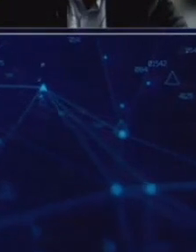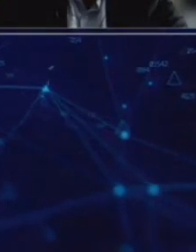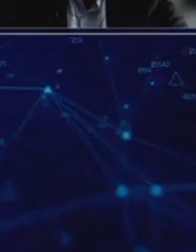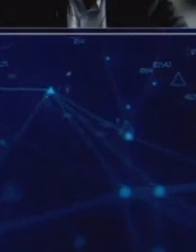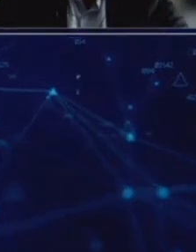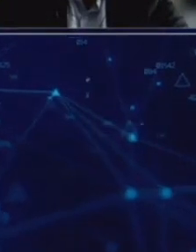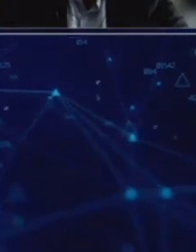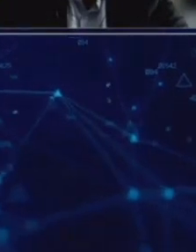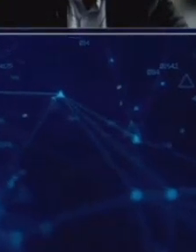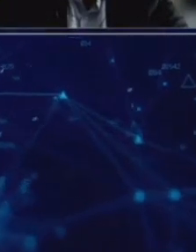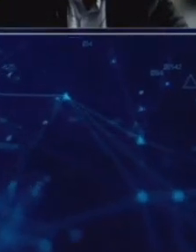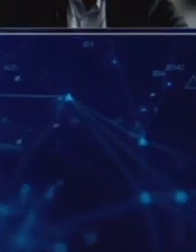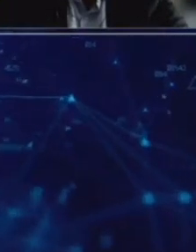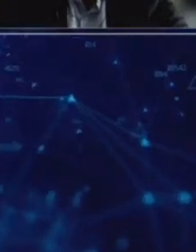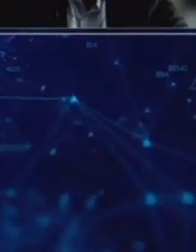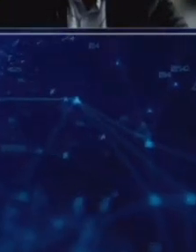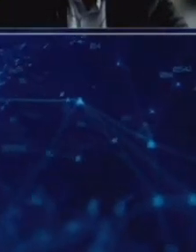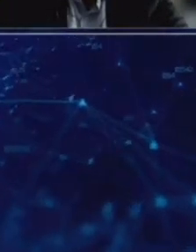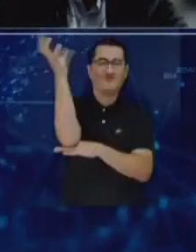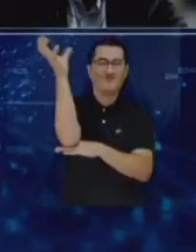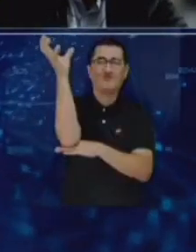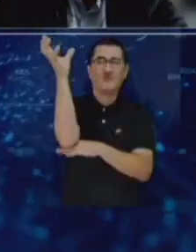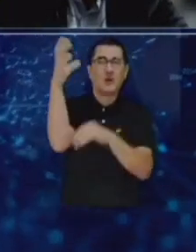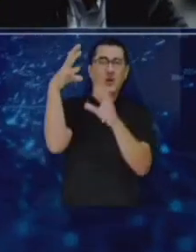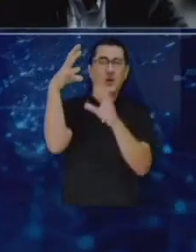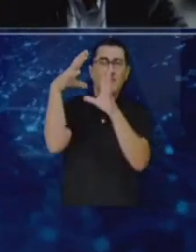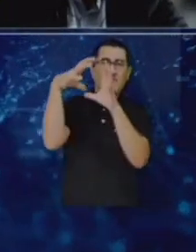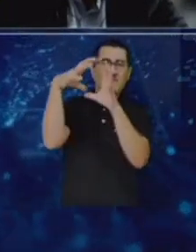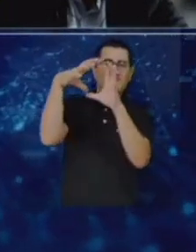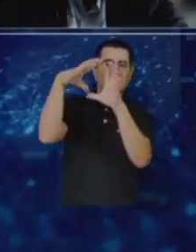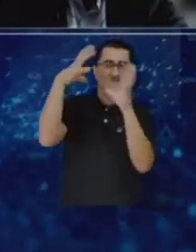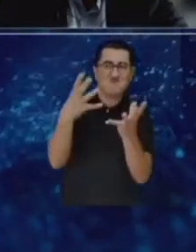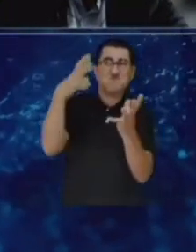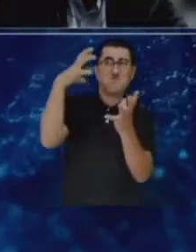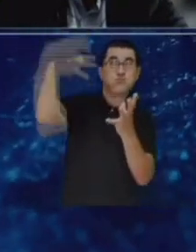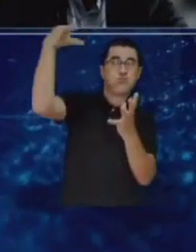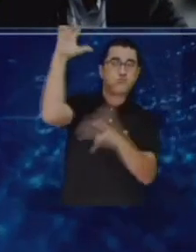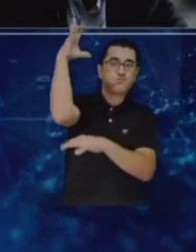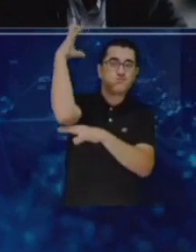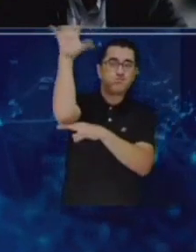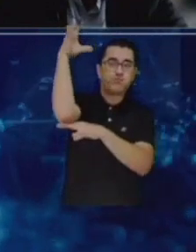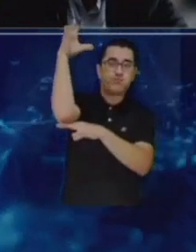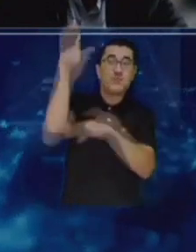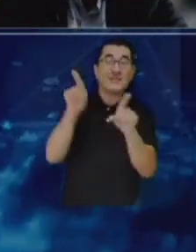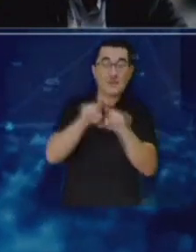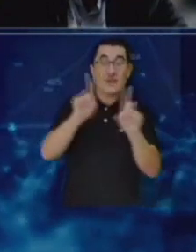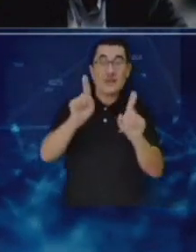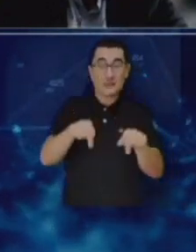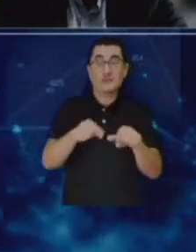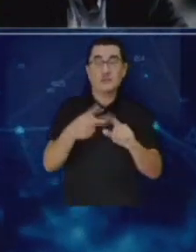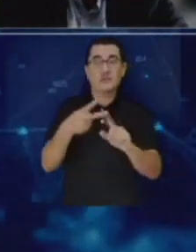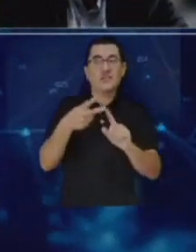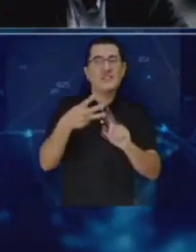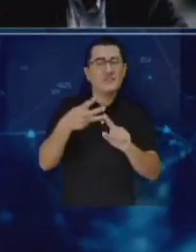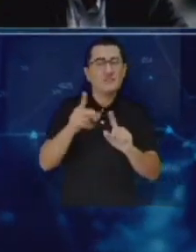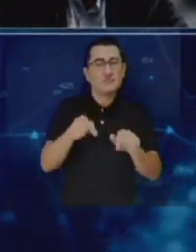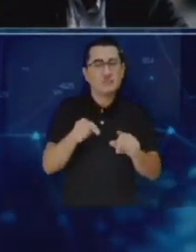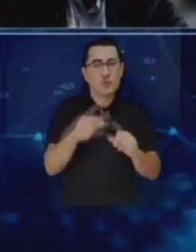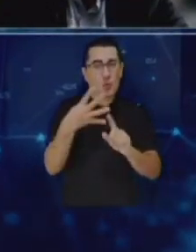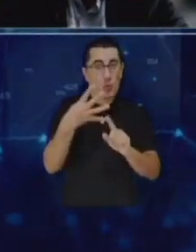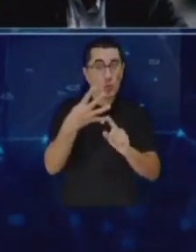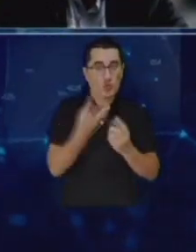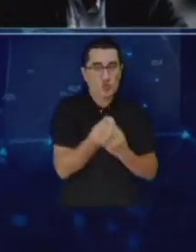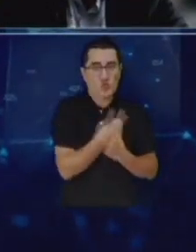satélites y uno más que se refiere a los temas generales regulatorios, a los trabajos futuros. Y con